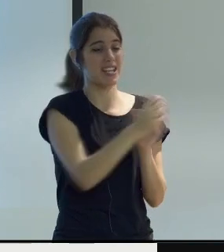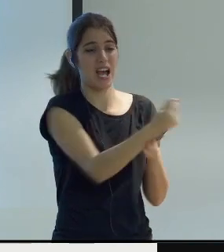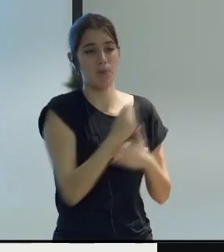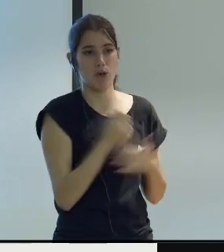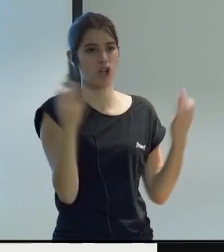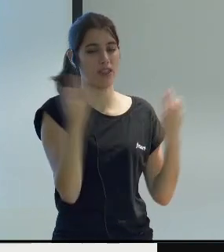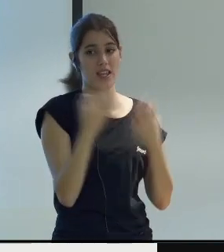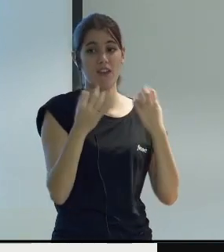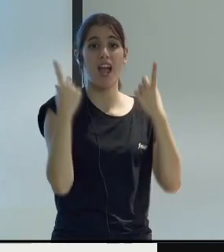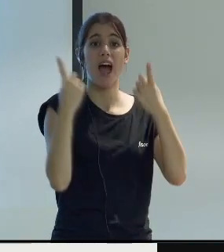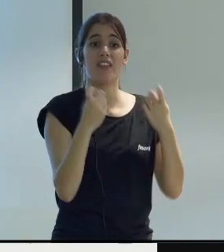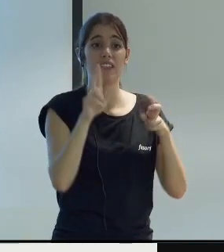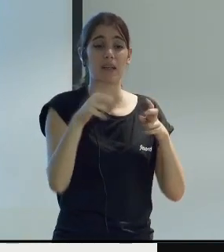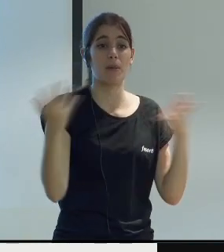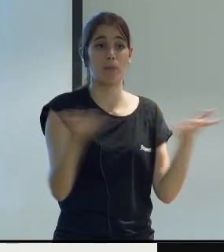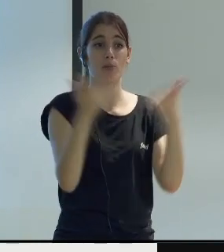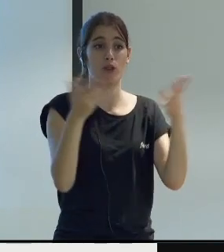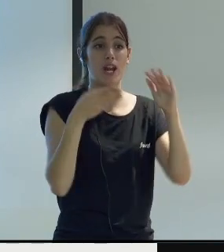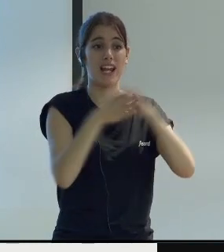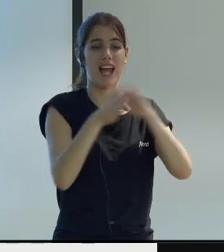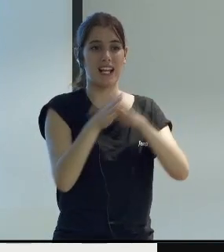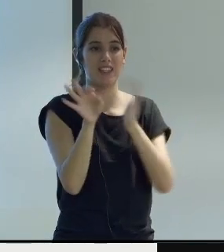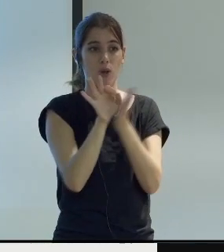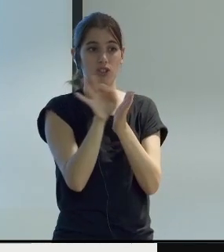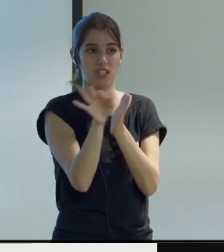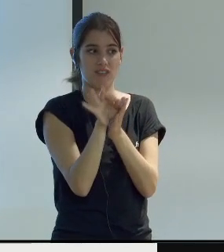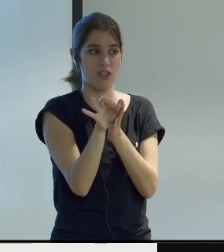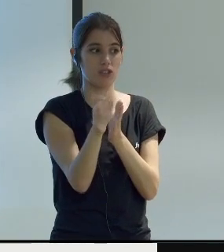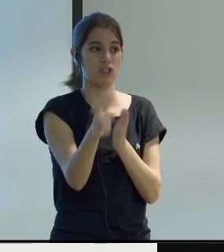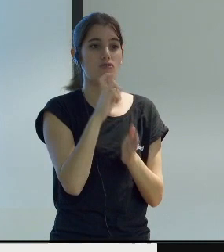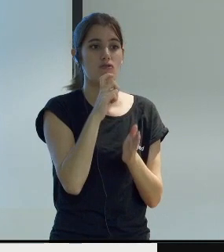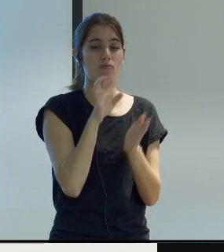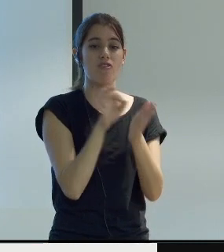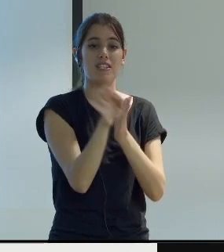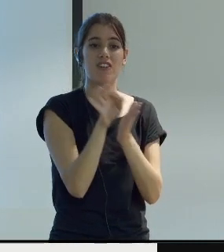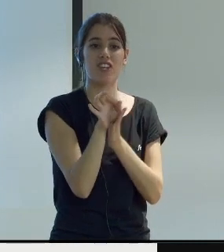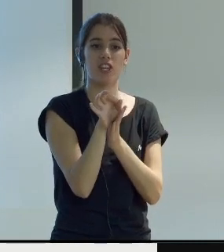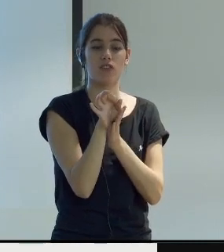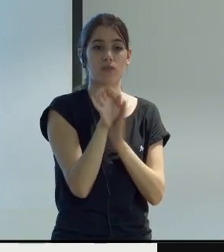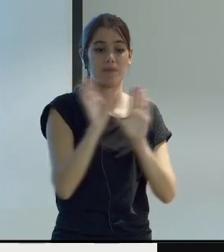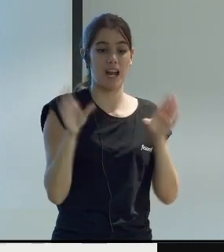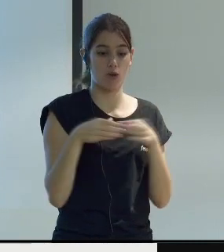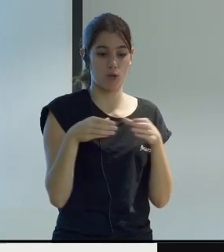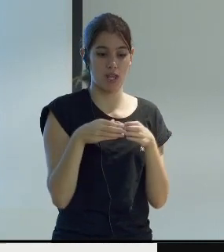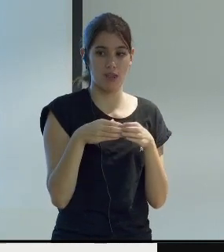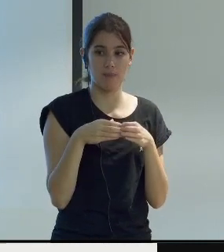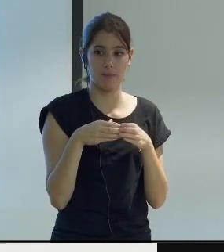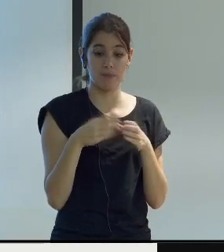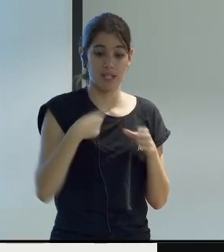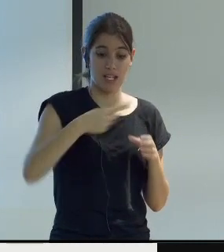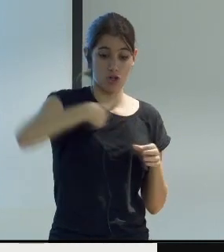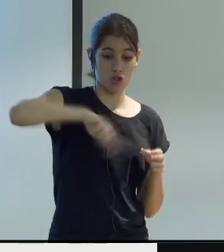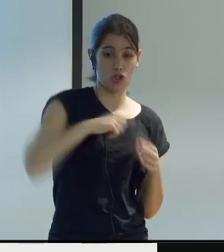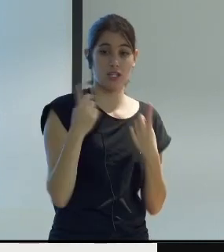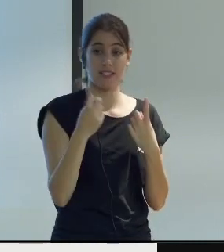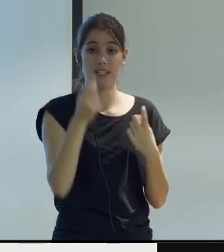Es necesario también promocionar el acceso a los servicios basados en la comunidad. Necesitamos